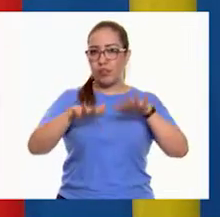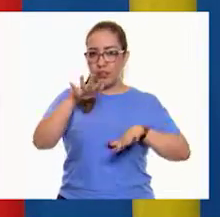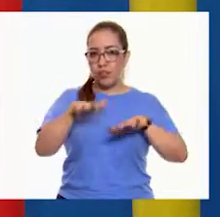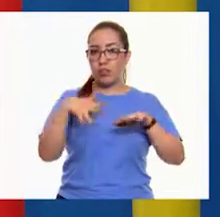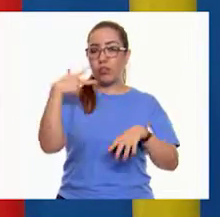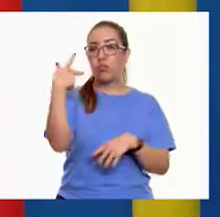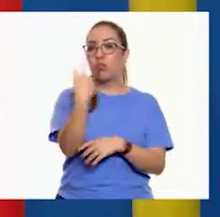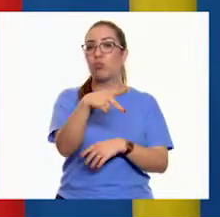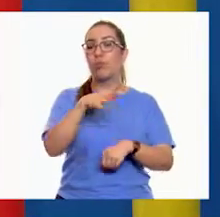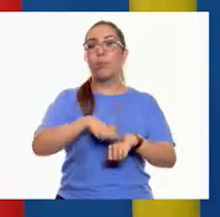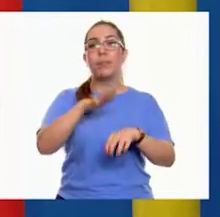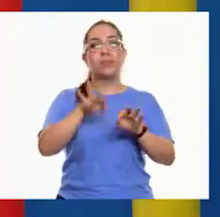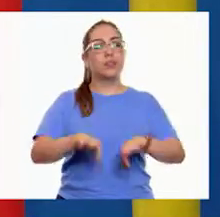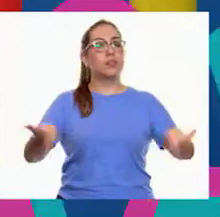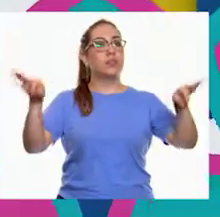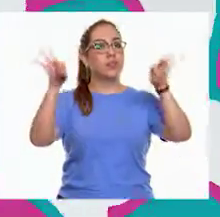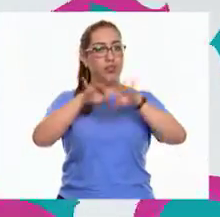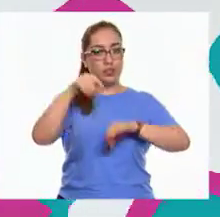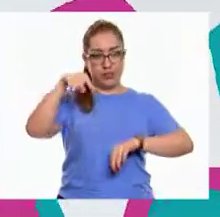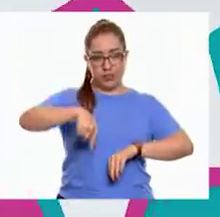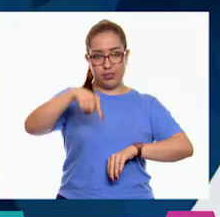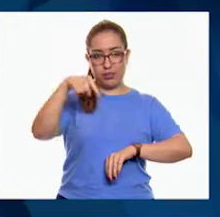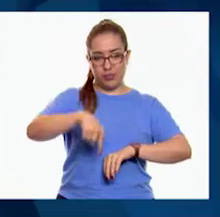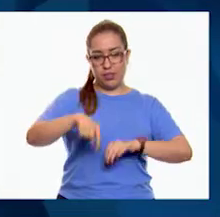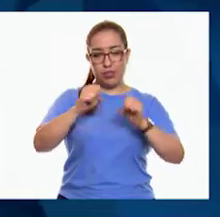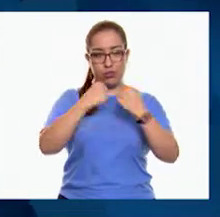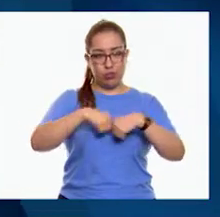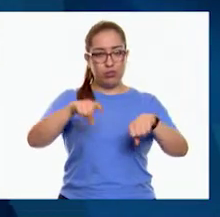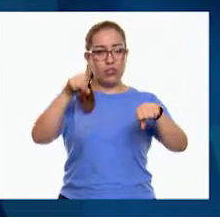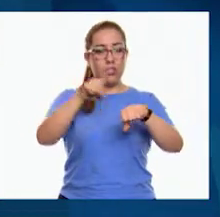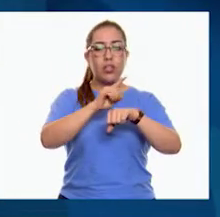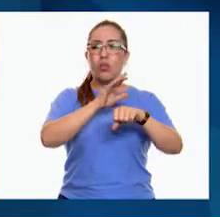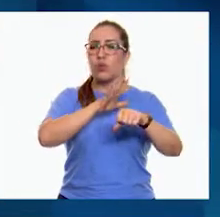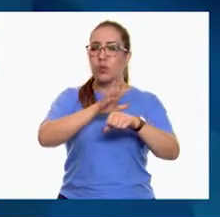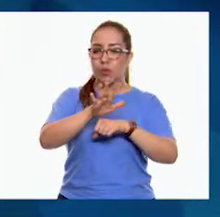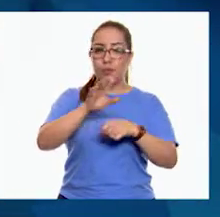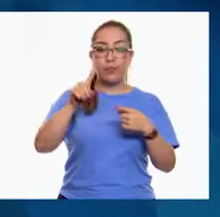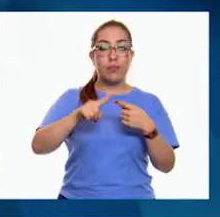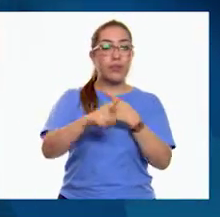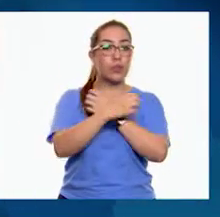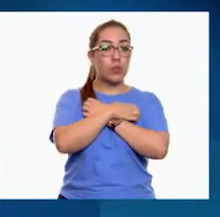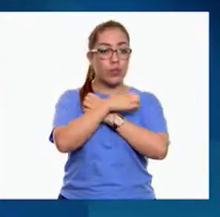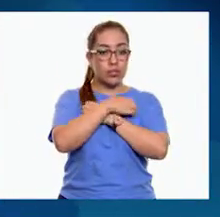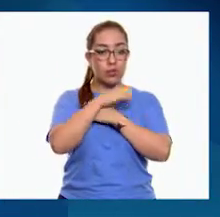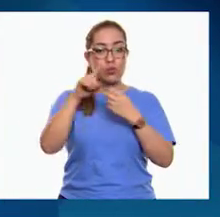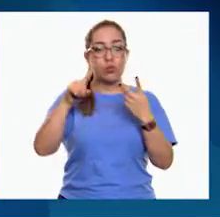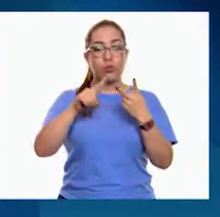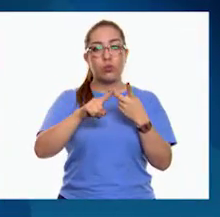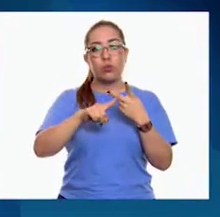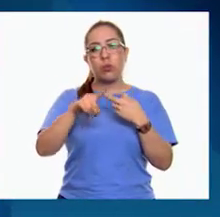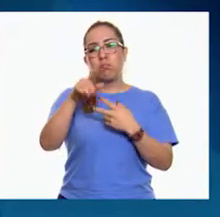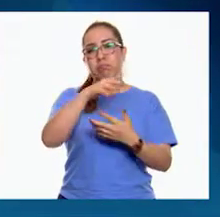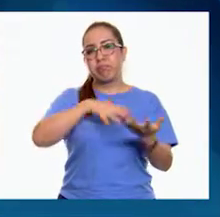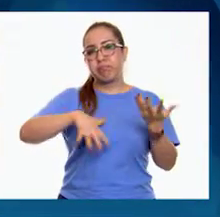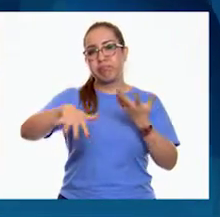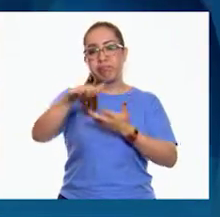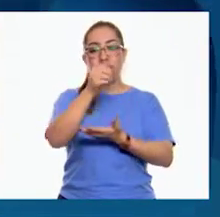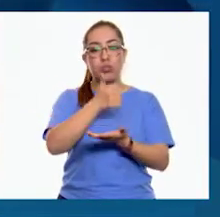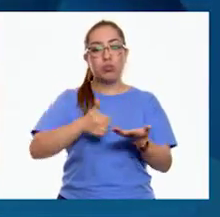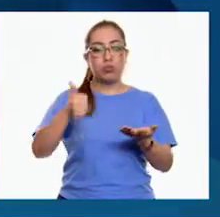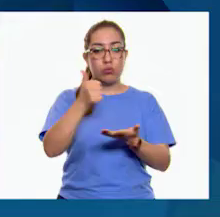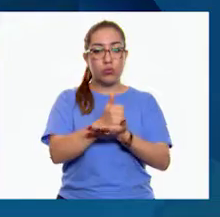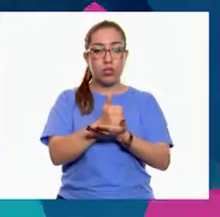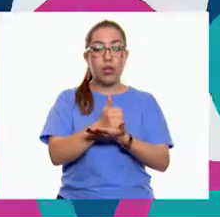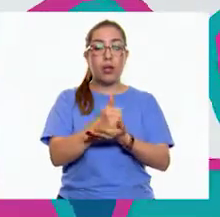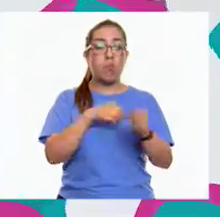principal impacto en nuestra sociedad, los cuales son educación, urbanización, movimientos sociales y